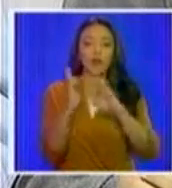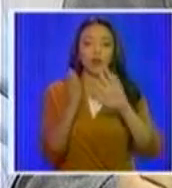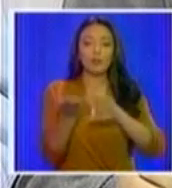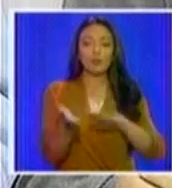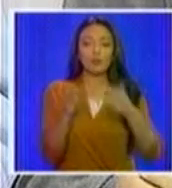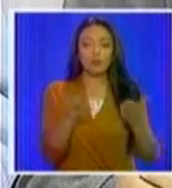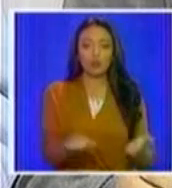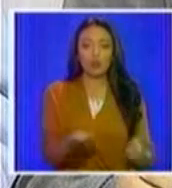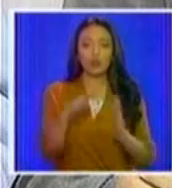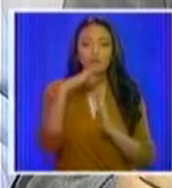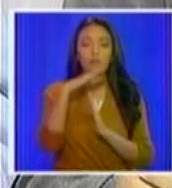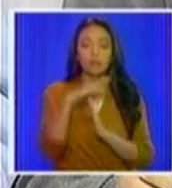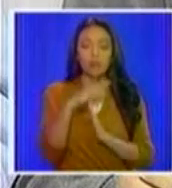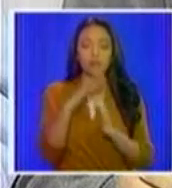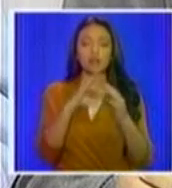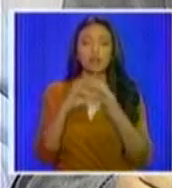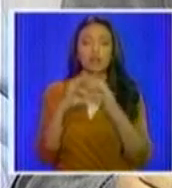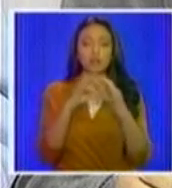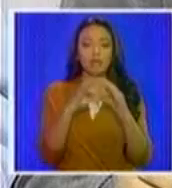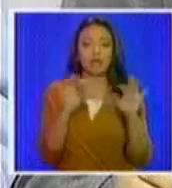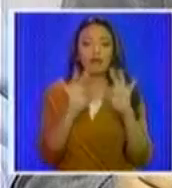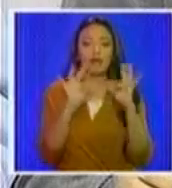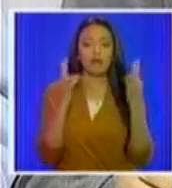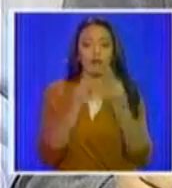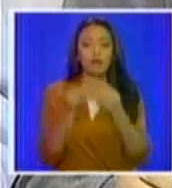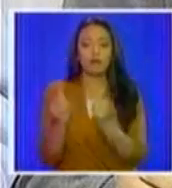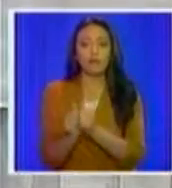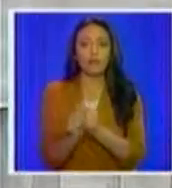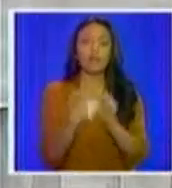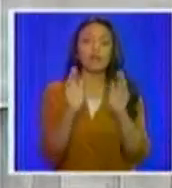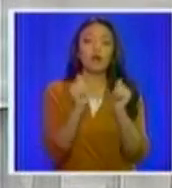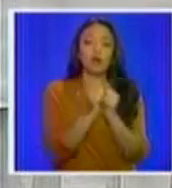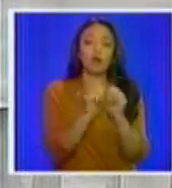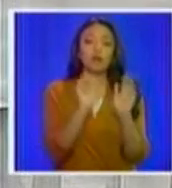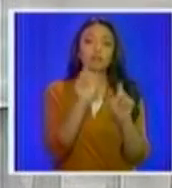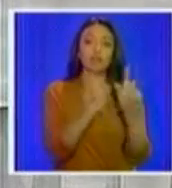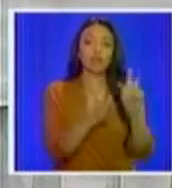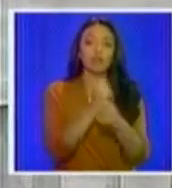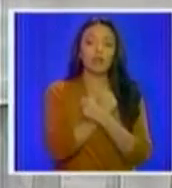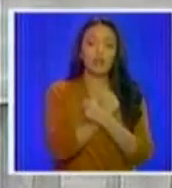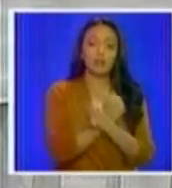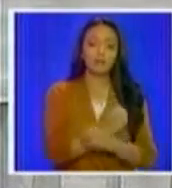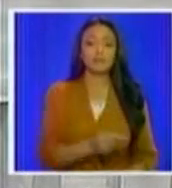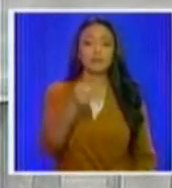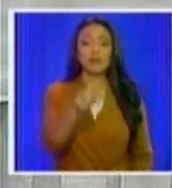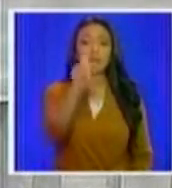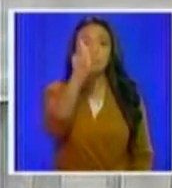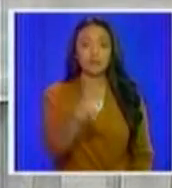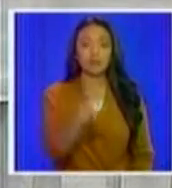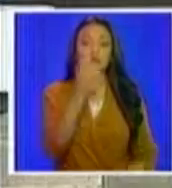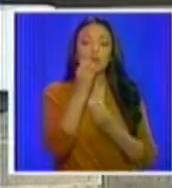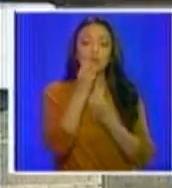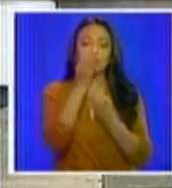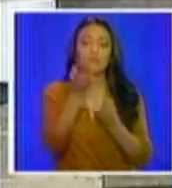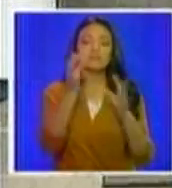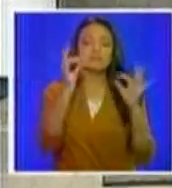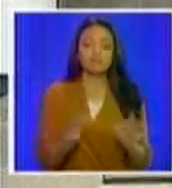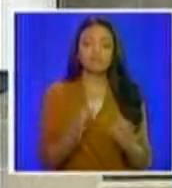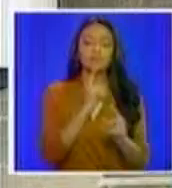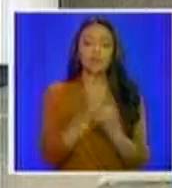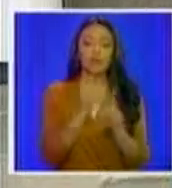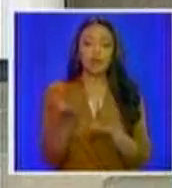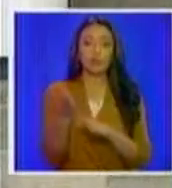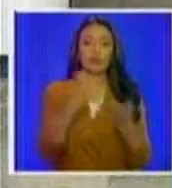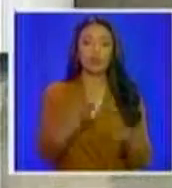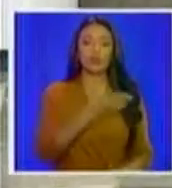paz, en compañía de su familia y de sus seres queridos. Pablo Dávila confirmó la muerte del presidente del Consejo de Participación